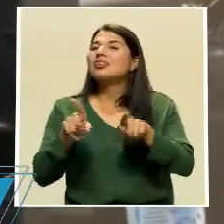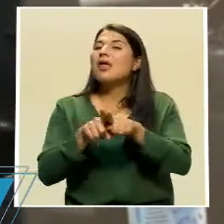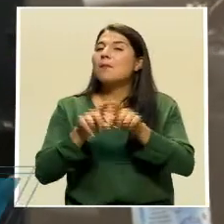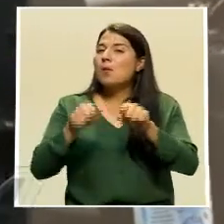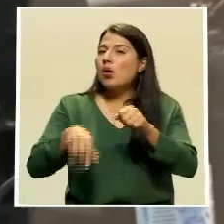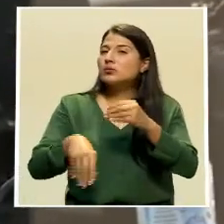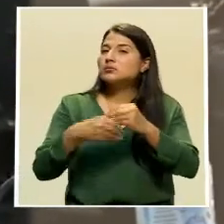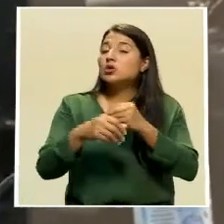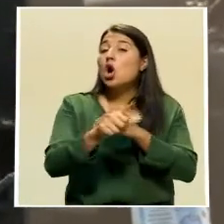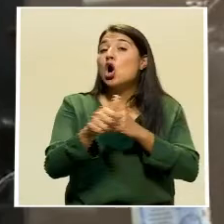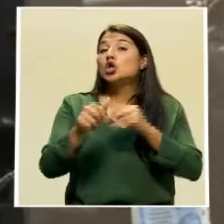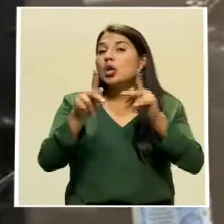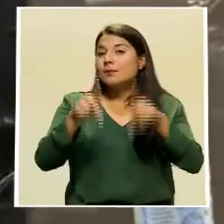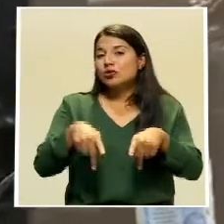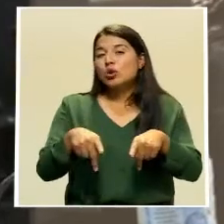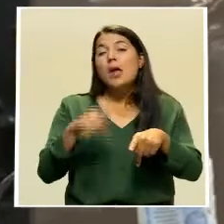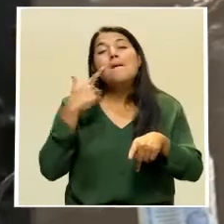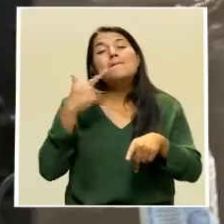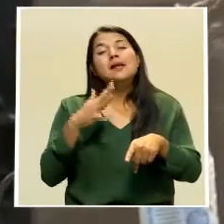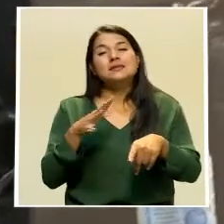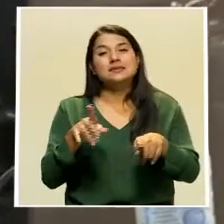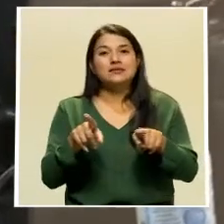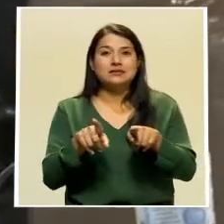incluir a otras personas como sospechosas.